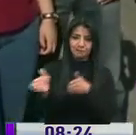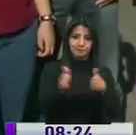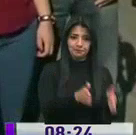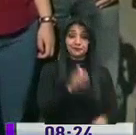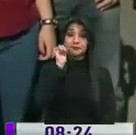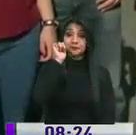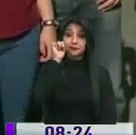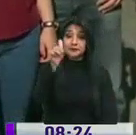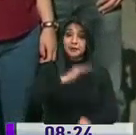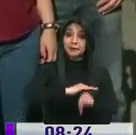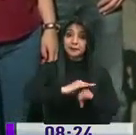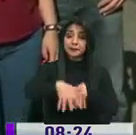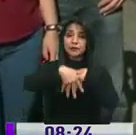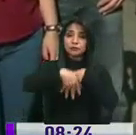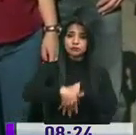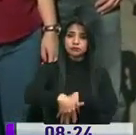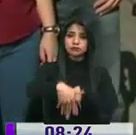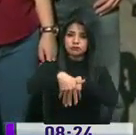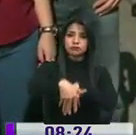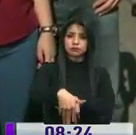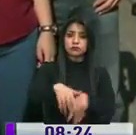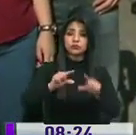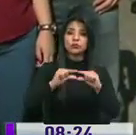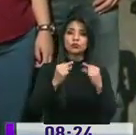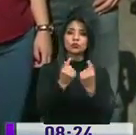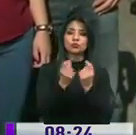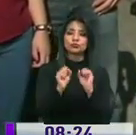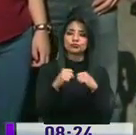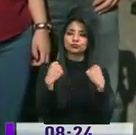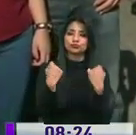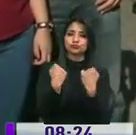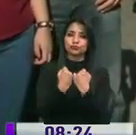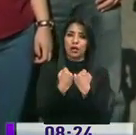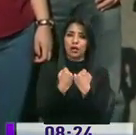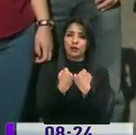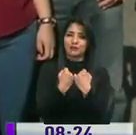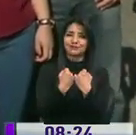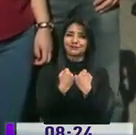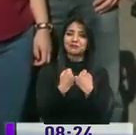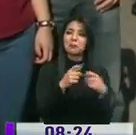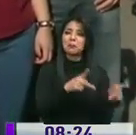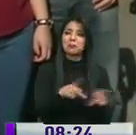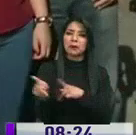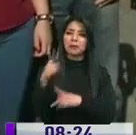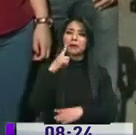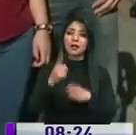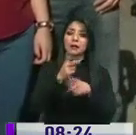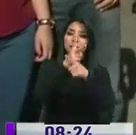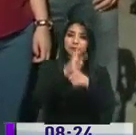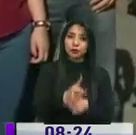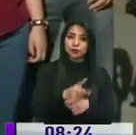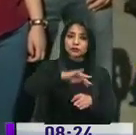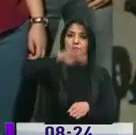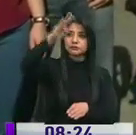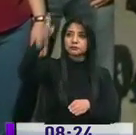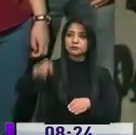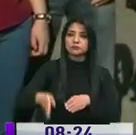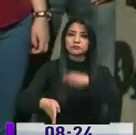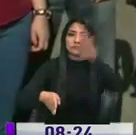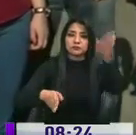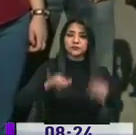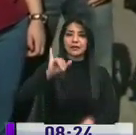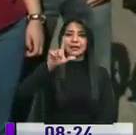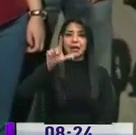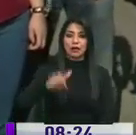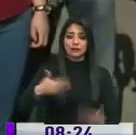a esta caminata que han emprendido varios colectivos sociales con el fin de proteger el Cerro Ilaló. Todos invitados con camisetas blancas y verdes a